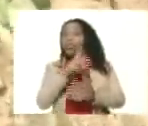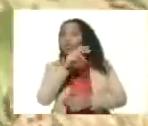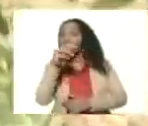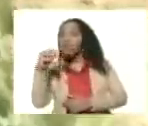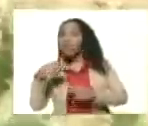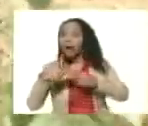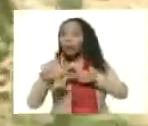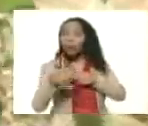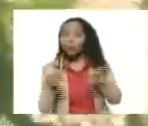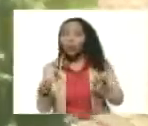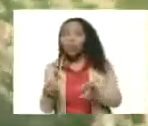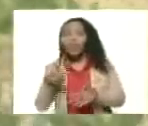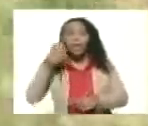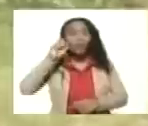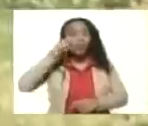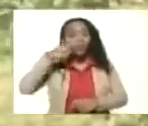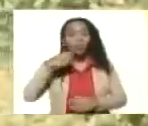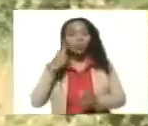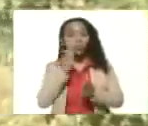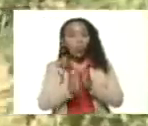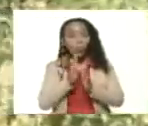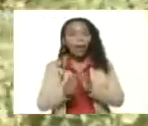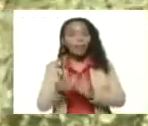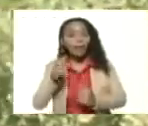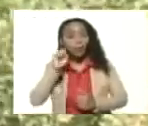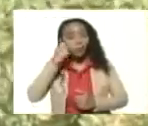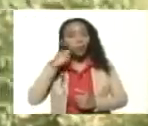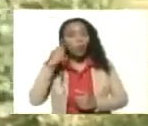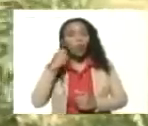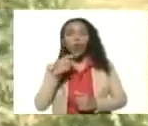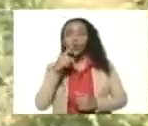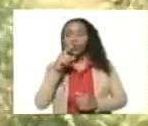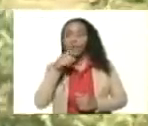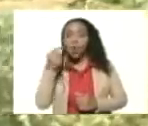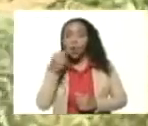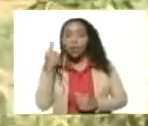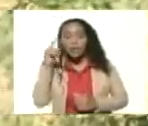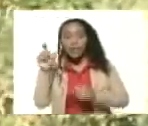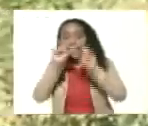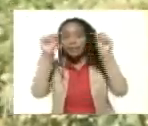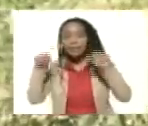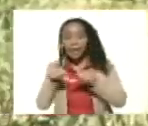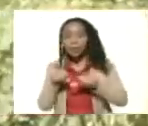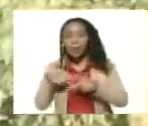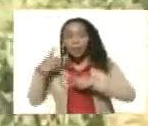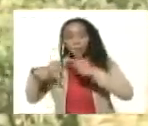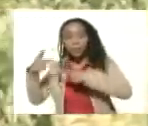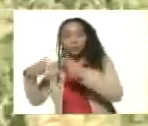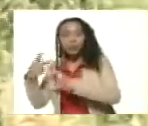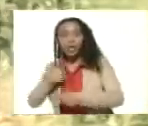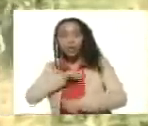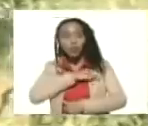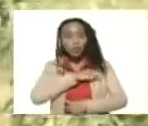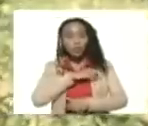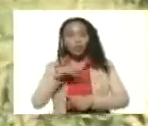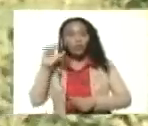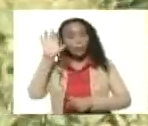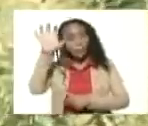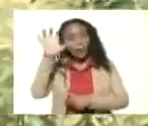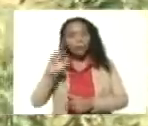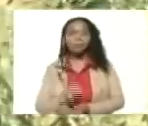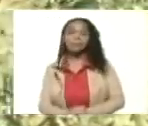de tomate que van a ir a ser parte del sistema productivo de nuestro estado, de nuestro